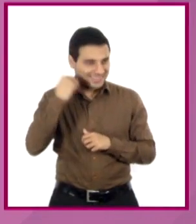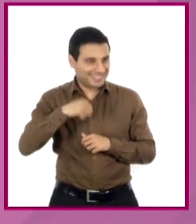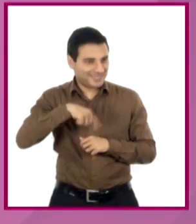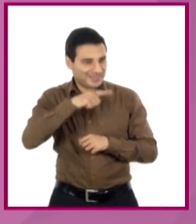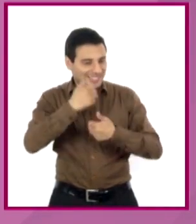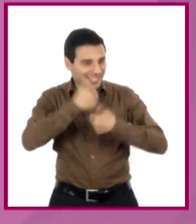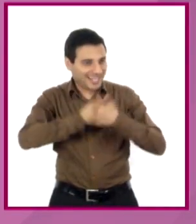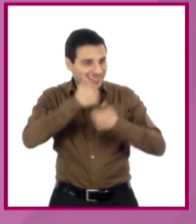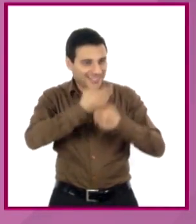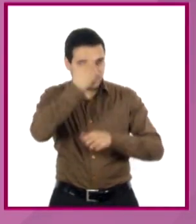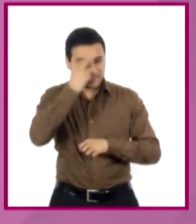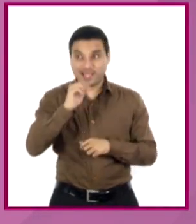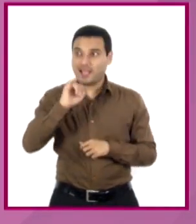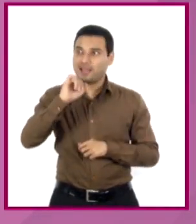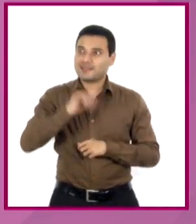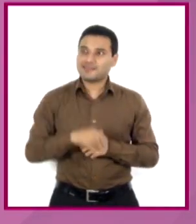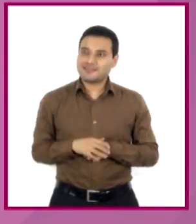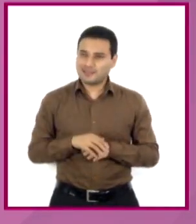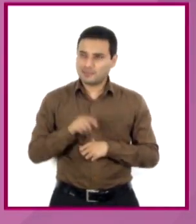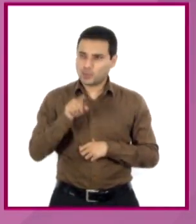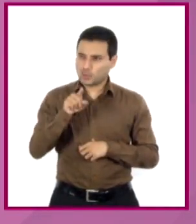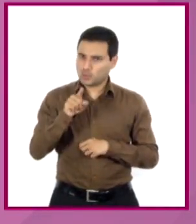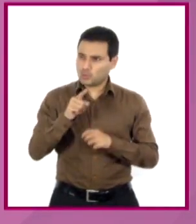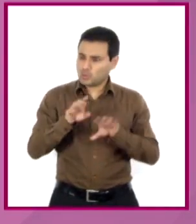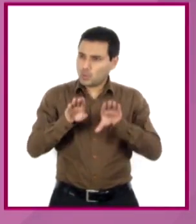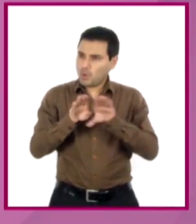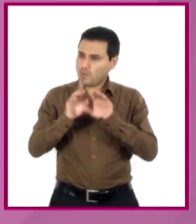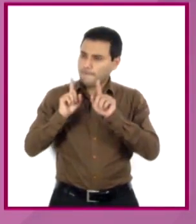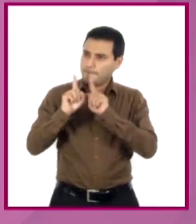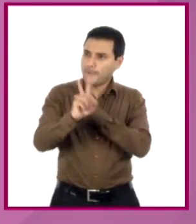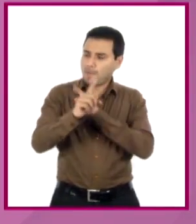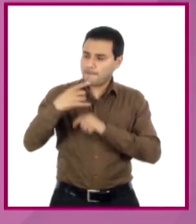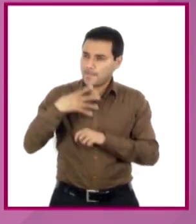quién ganaba. Por cierto, ese día no sé qué desayunaste, pero me ganaste.